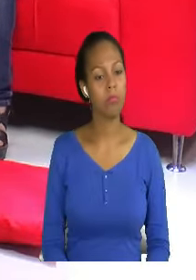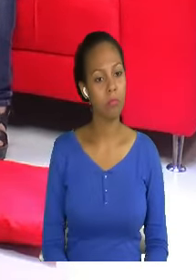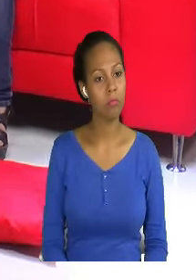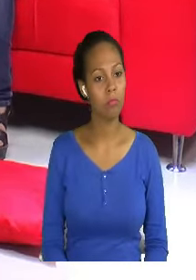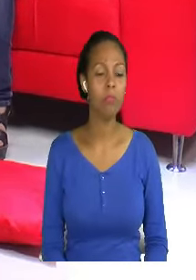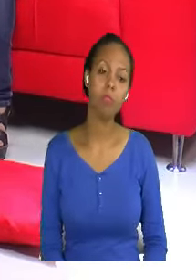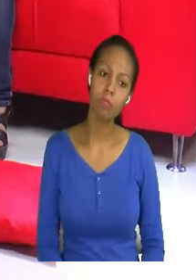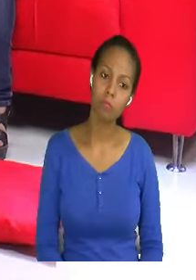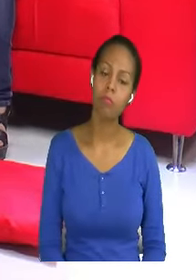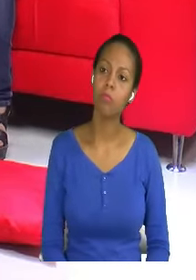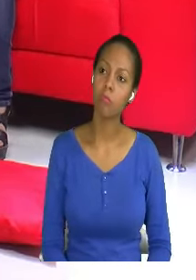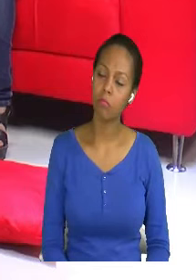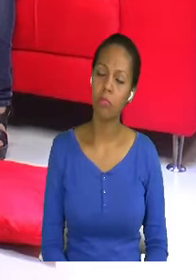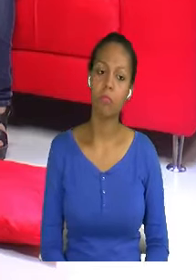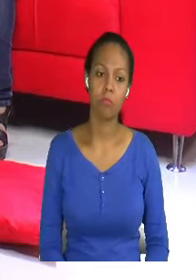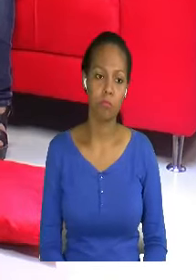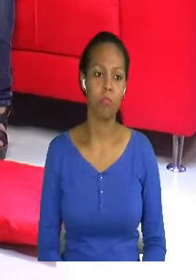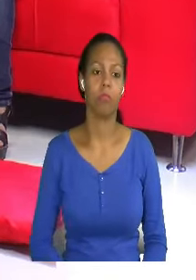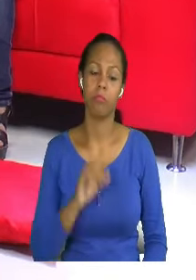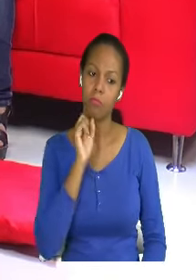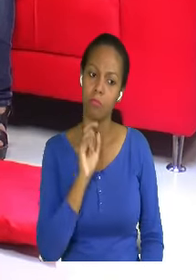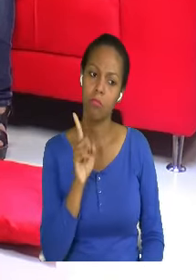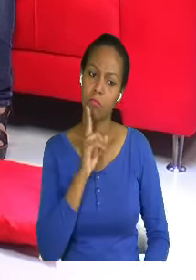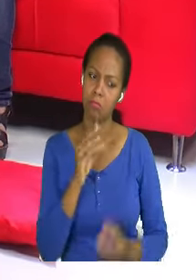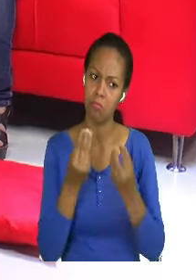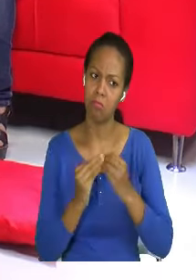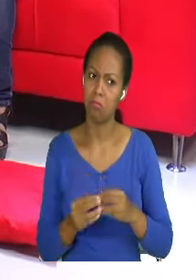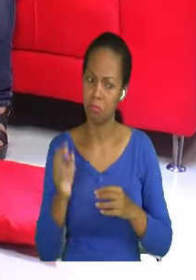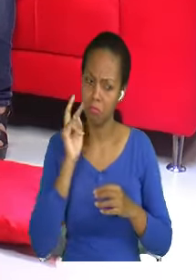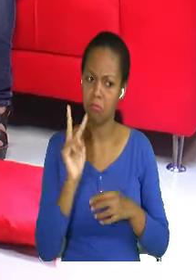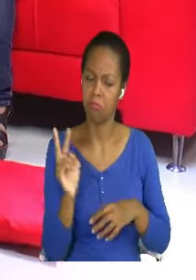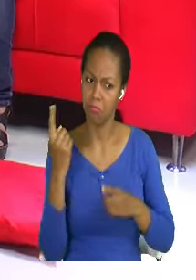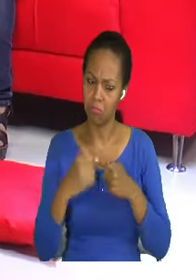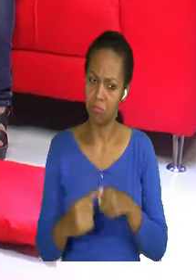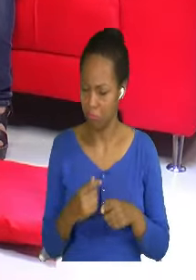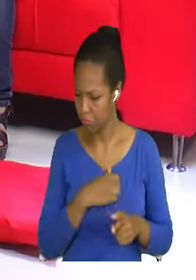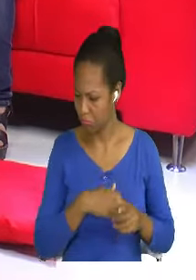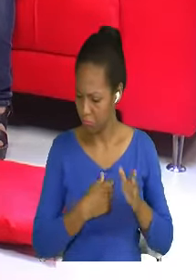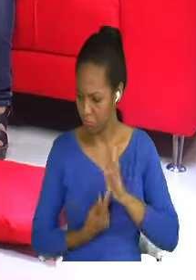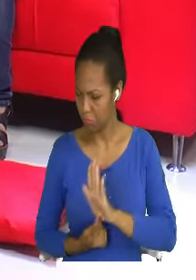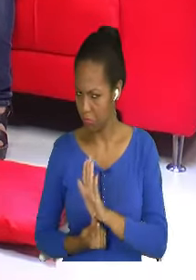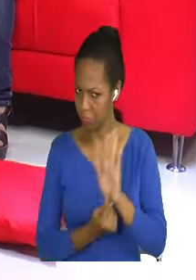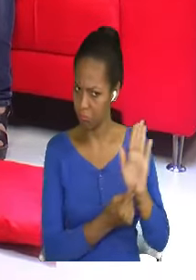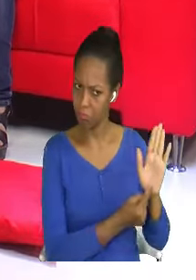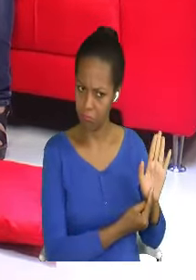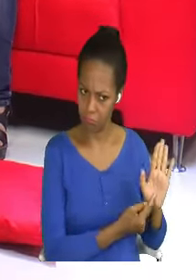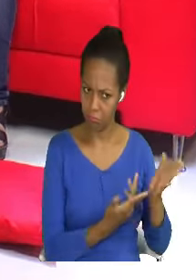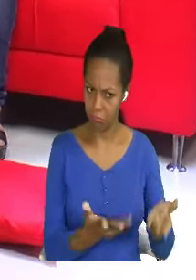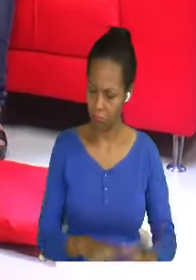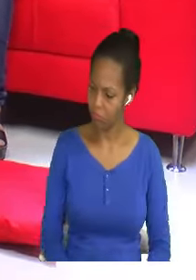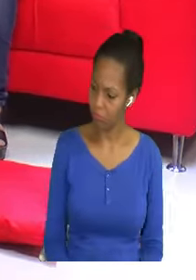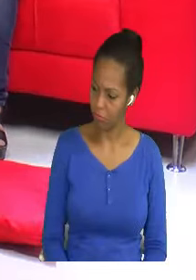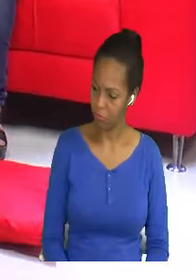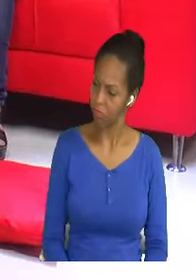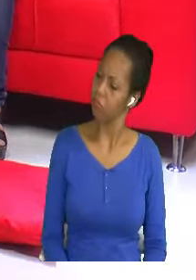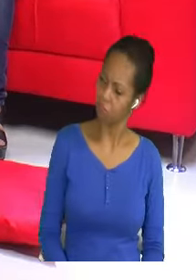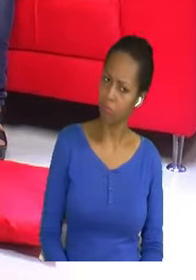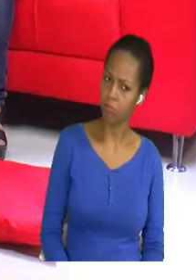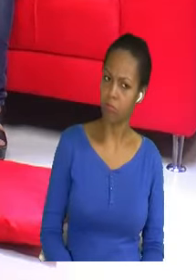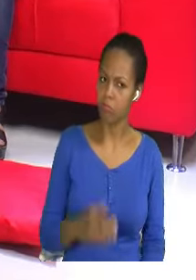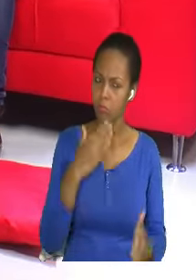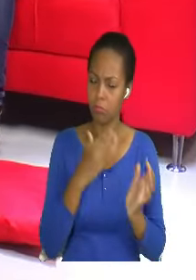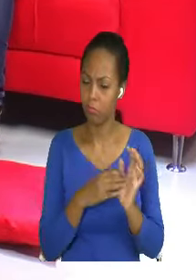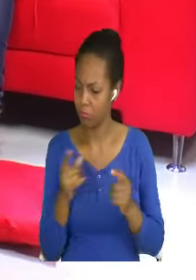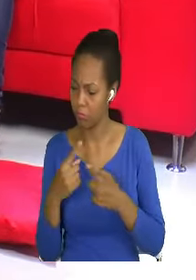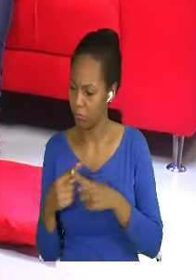acá varios diseños, Luisa, ¿por qué no les muestras a nuestros televidentes y nos explicas qué tipo de prenda es cada una?